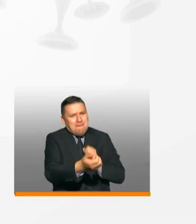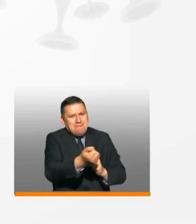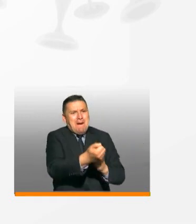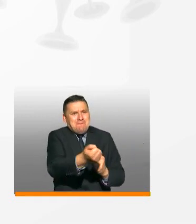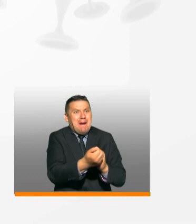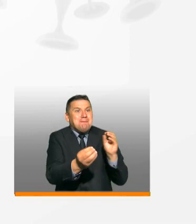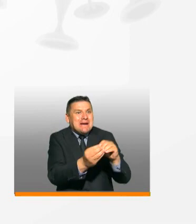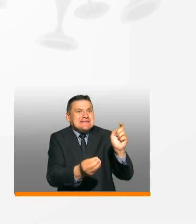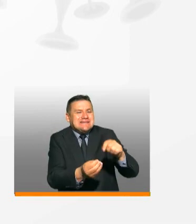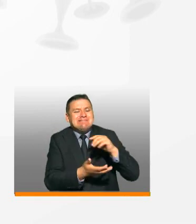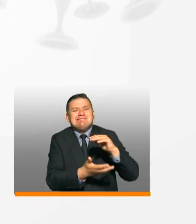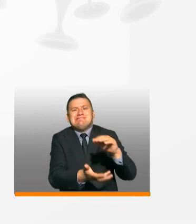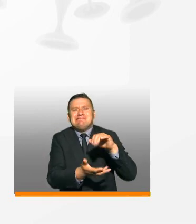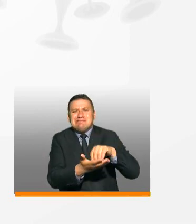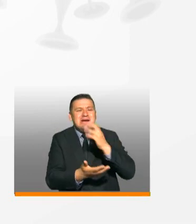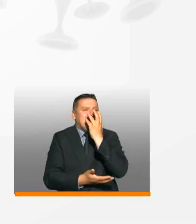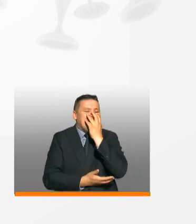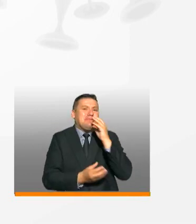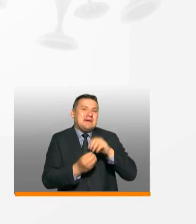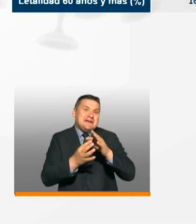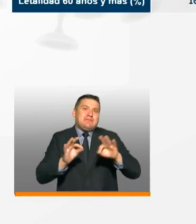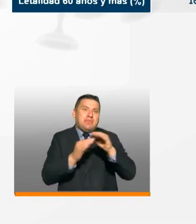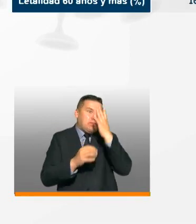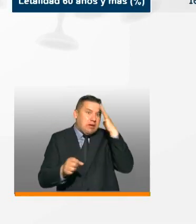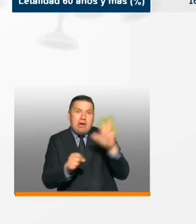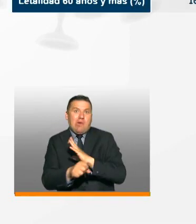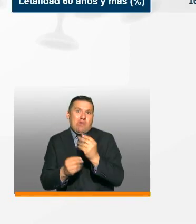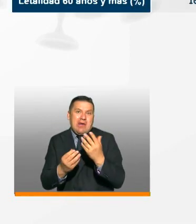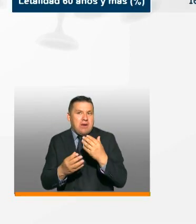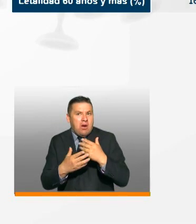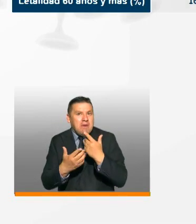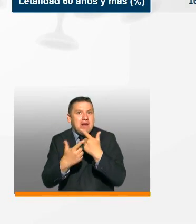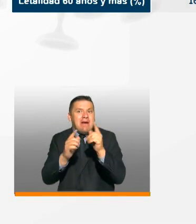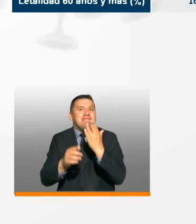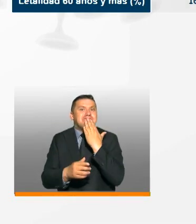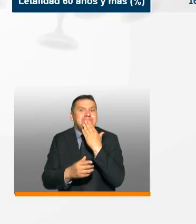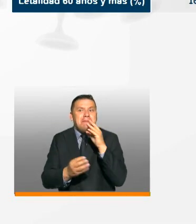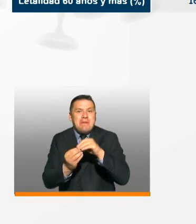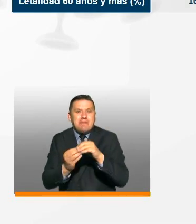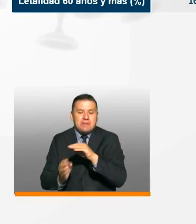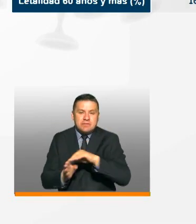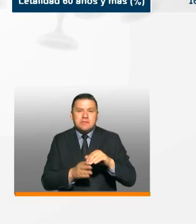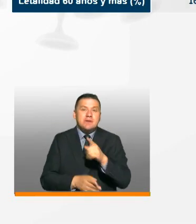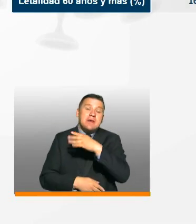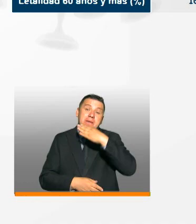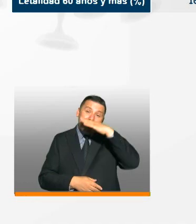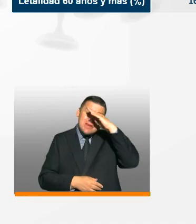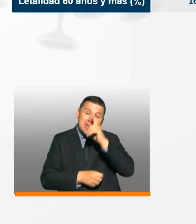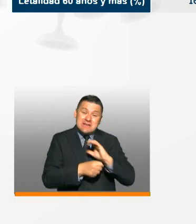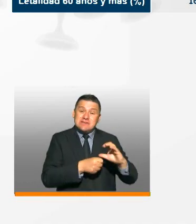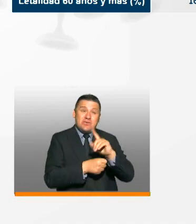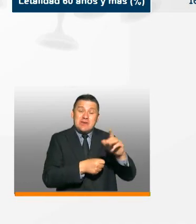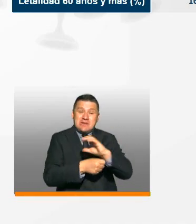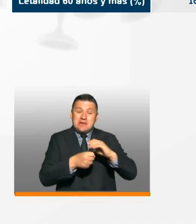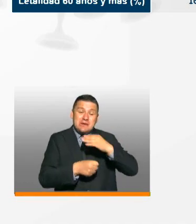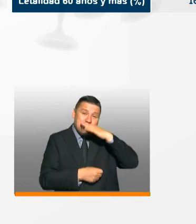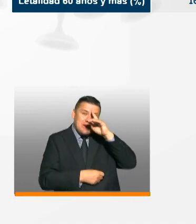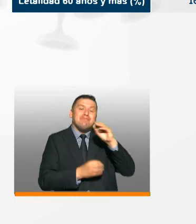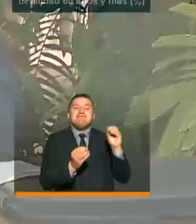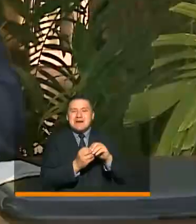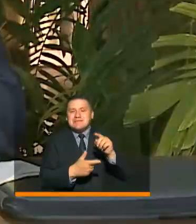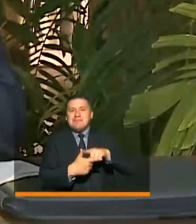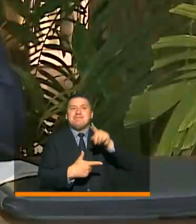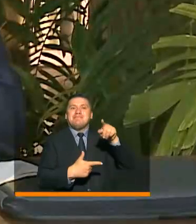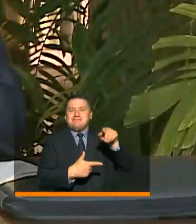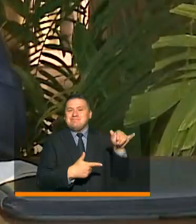generar que no tengamos una congestión importante. Siguiente, por favor. En la ciudad de Medellín se viene presentando un tema de